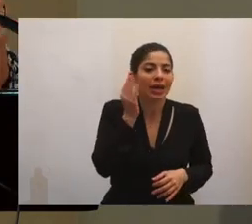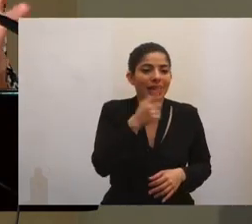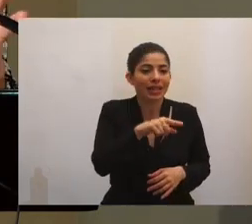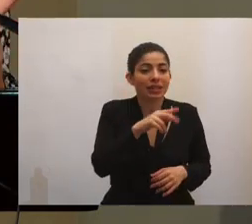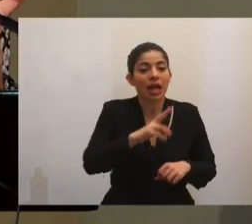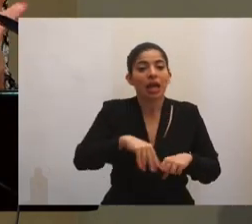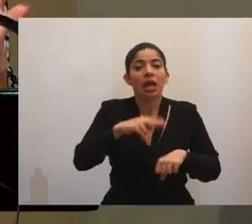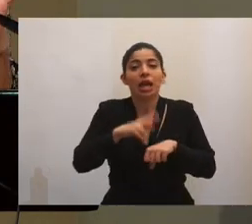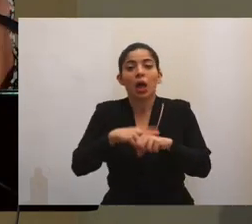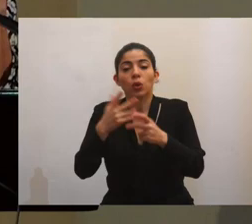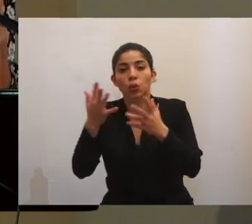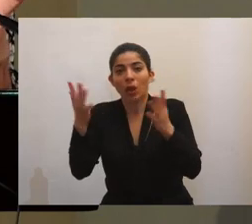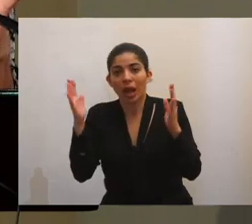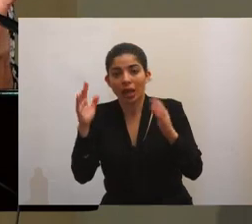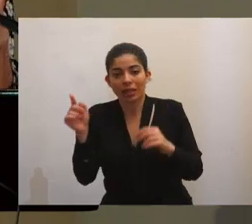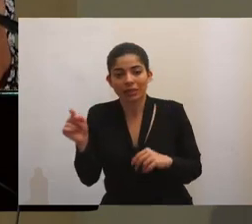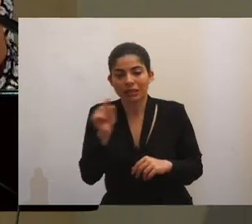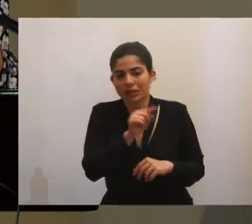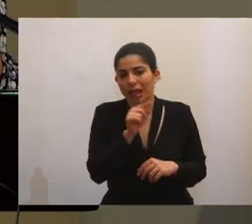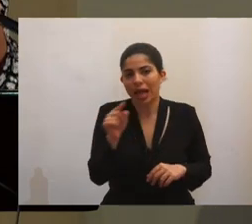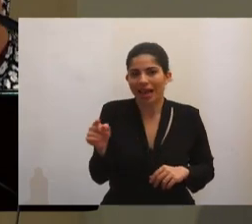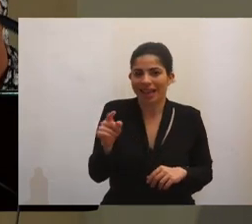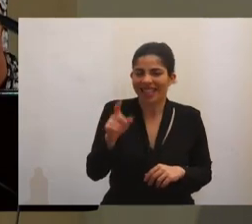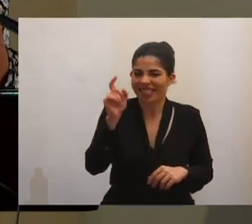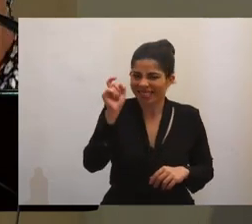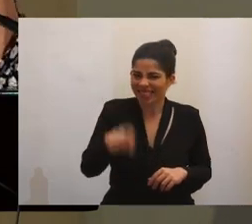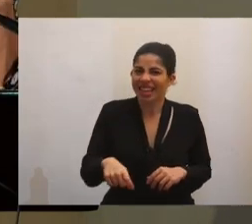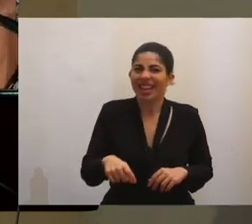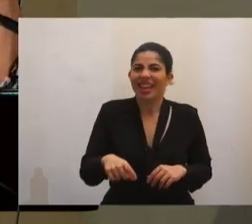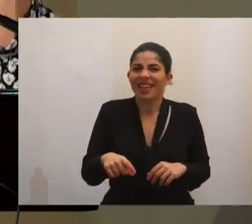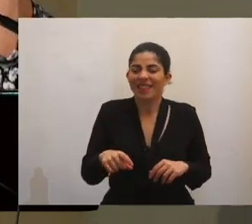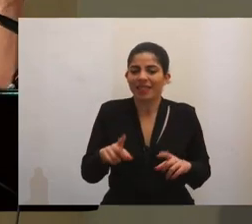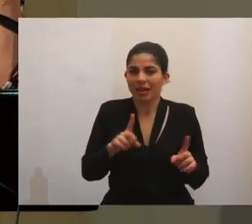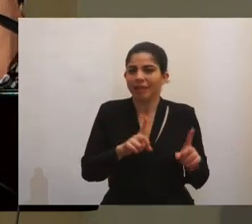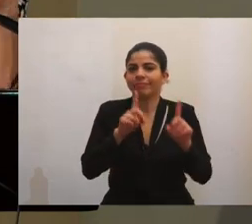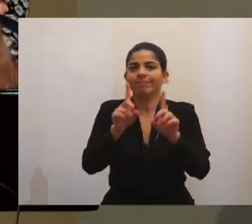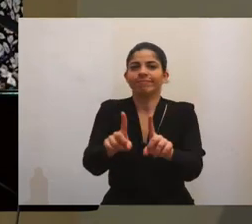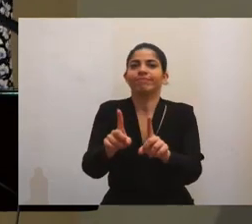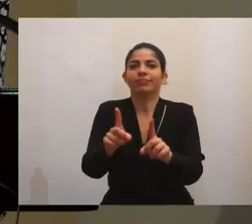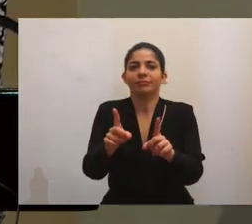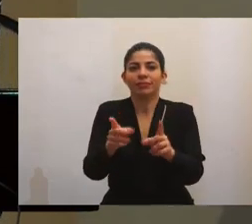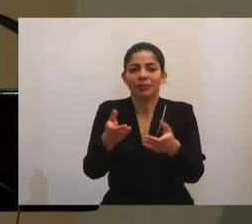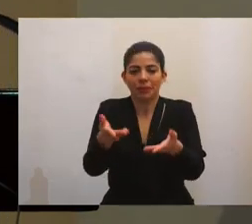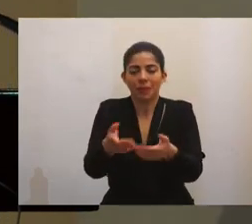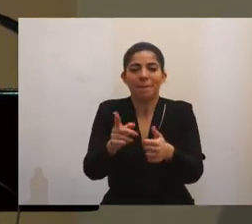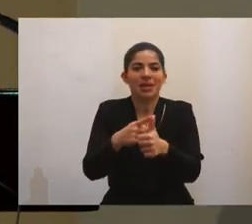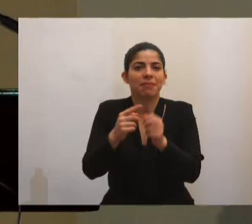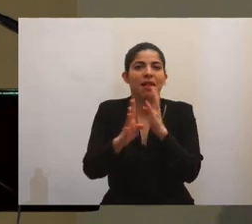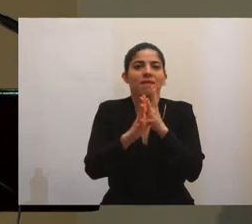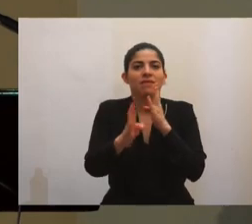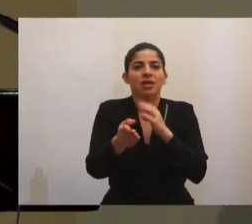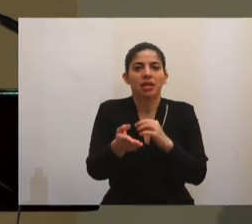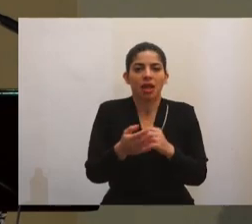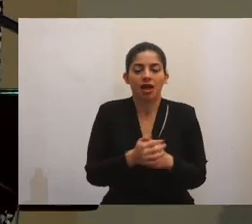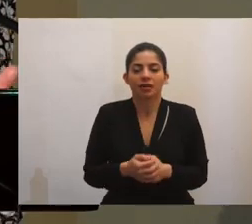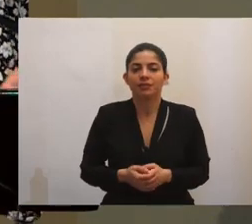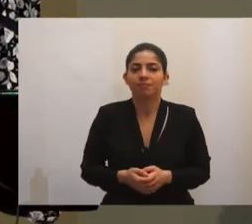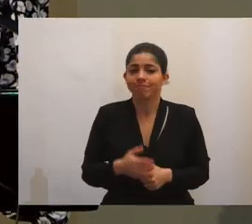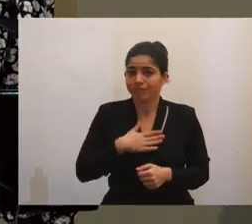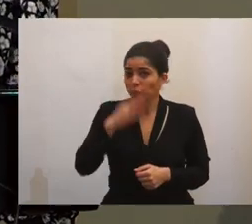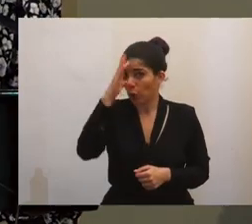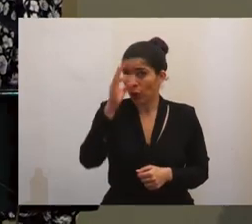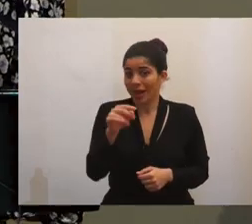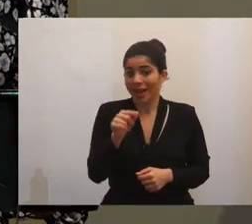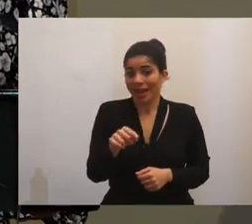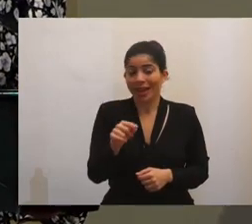la naturaleza tienen que estar allí presentes y en primera fila. Creo que ha